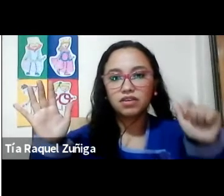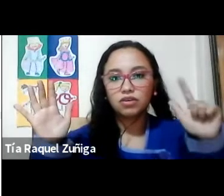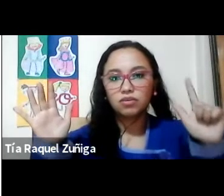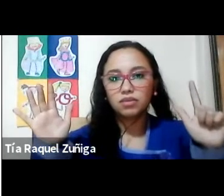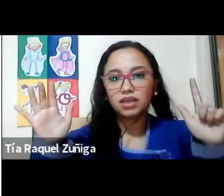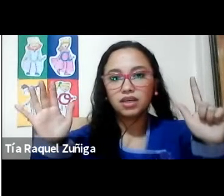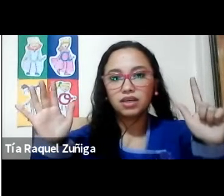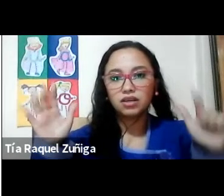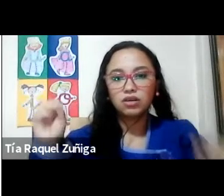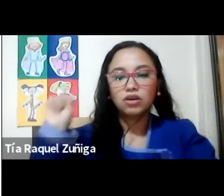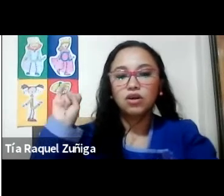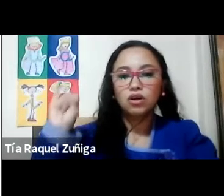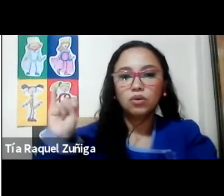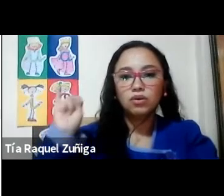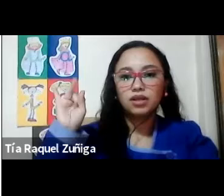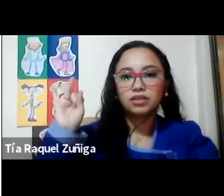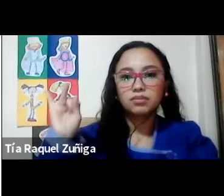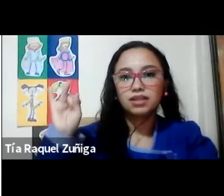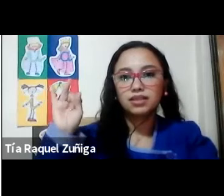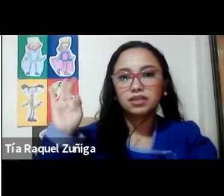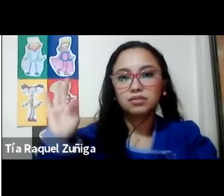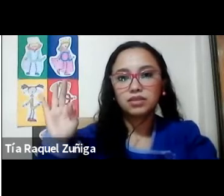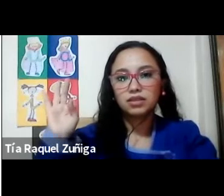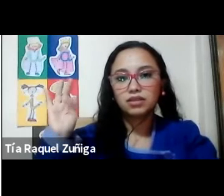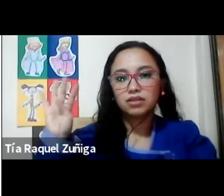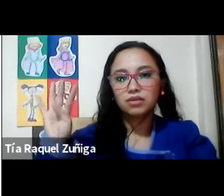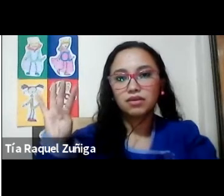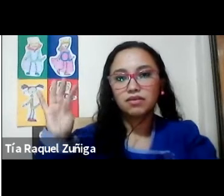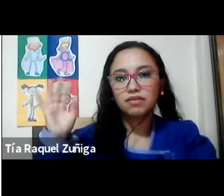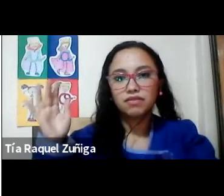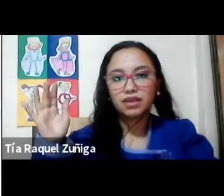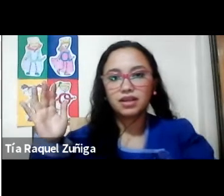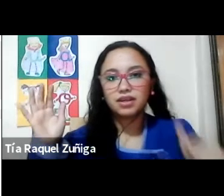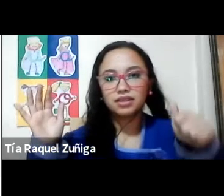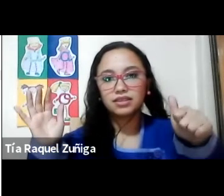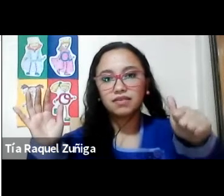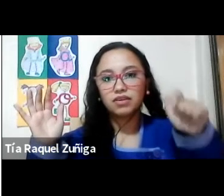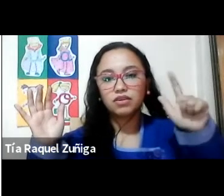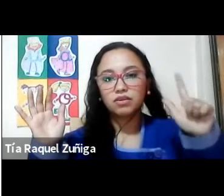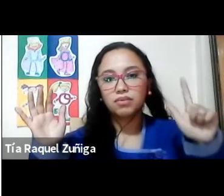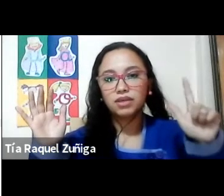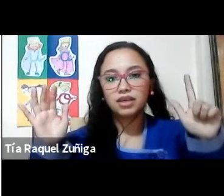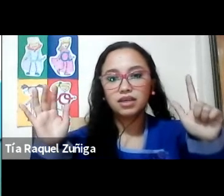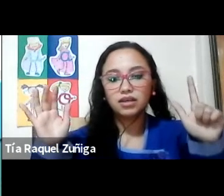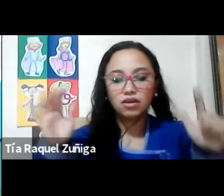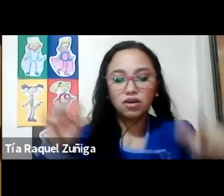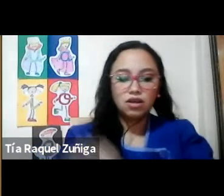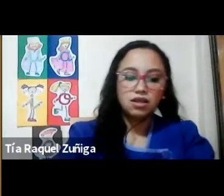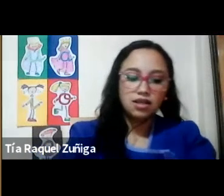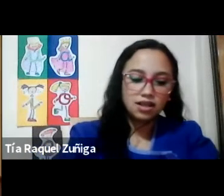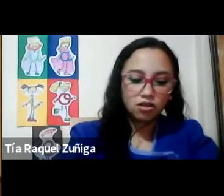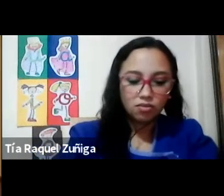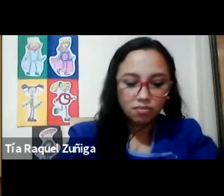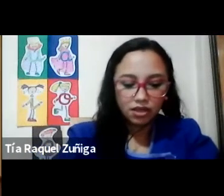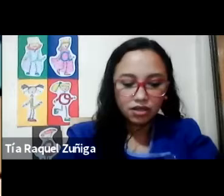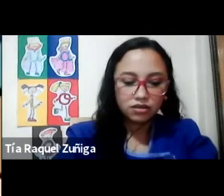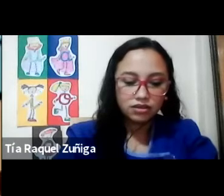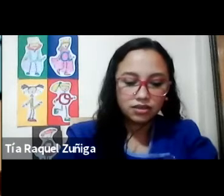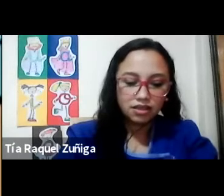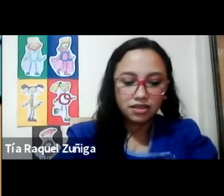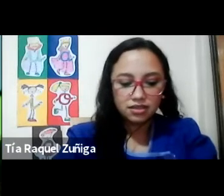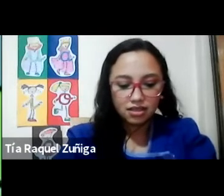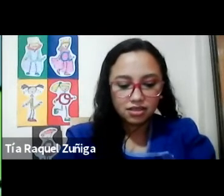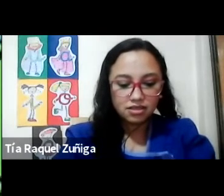sábado, domingo. Lunes, martes, miércoles, jueves, viernes, sábado y domingo. El domingo